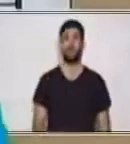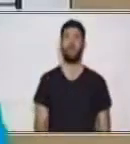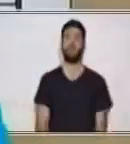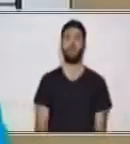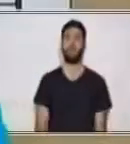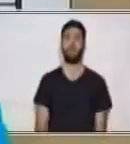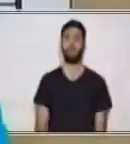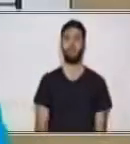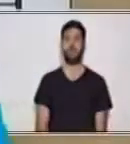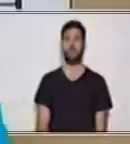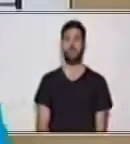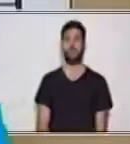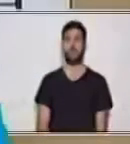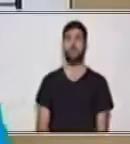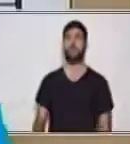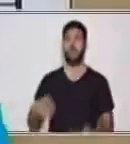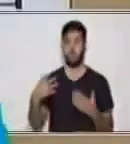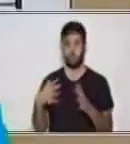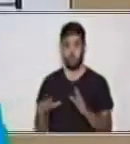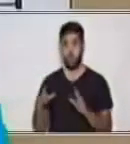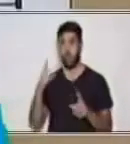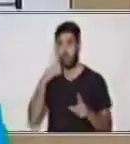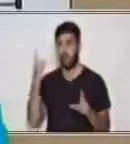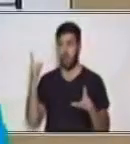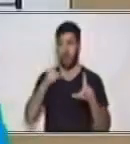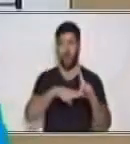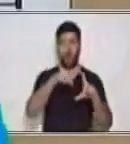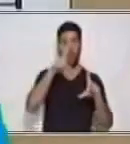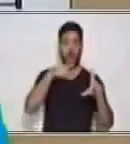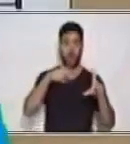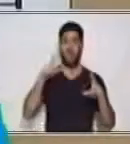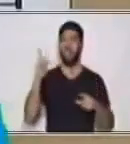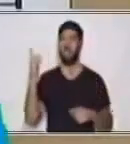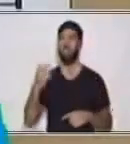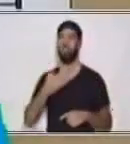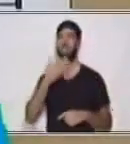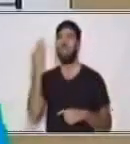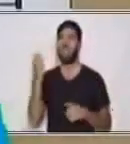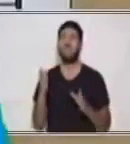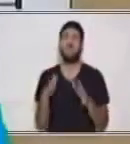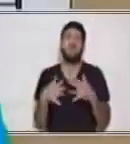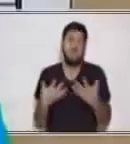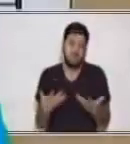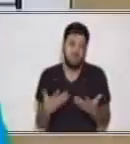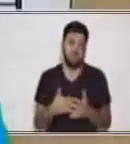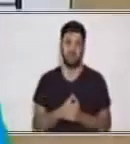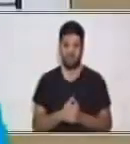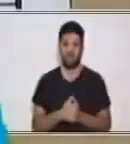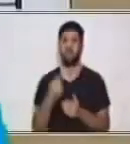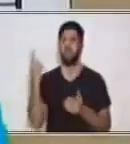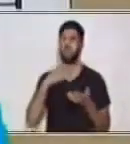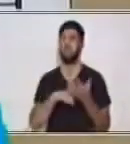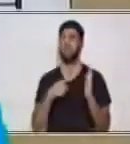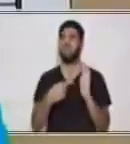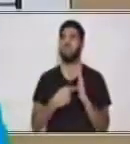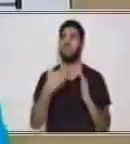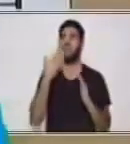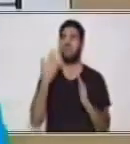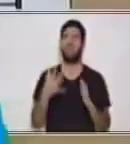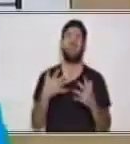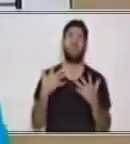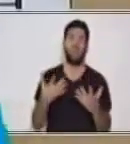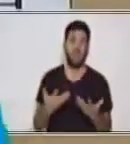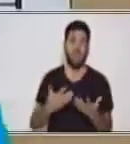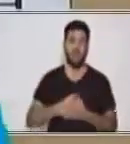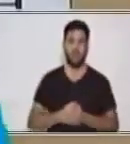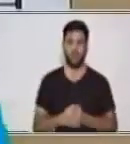Y la gráfica de barras, ¿qué es lo que nos facilita a nosotros como seres humanos si